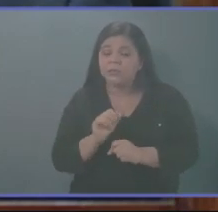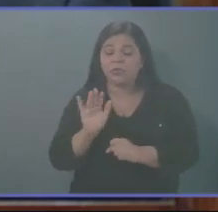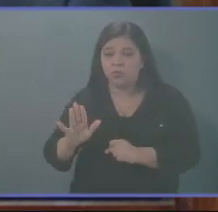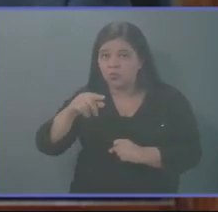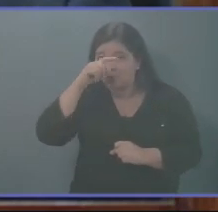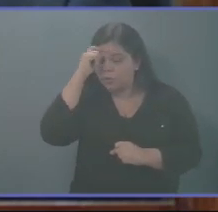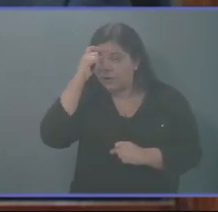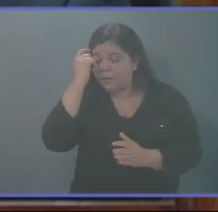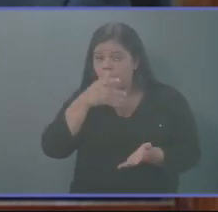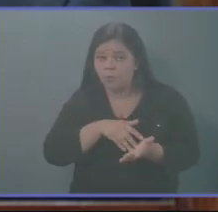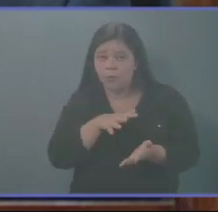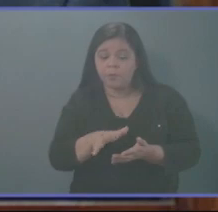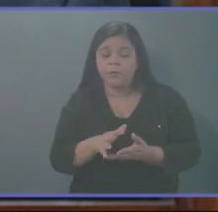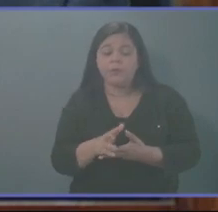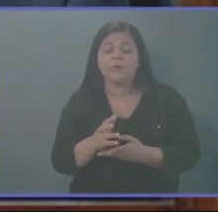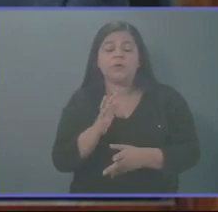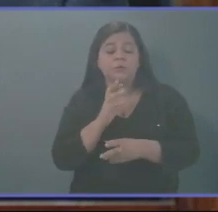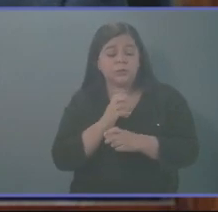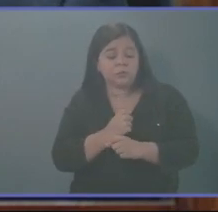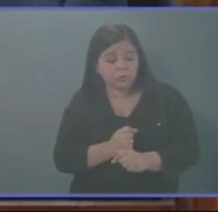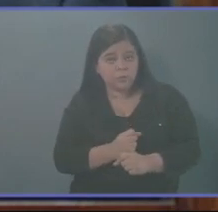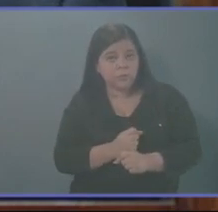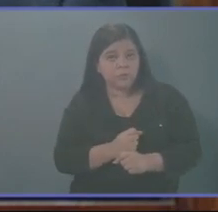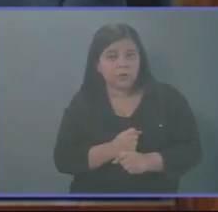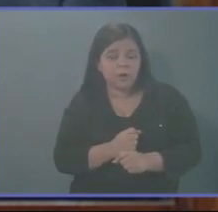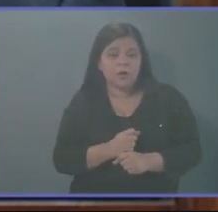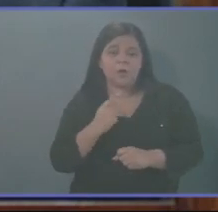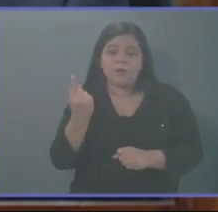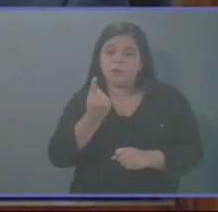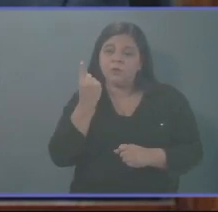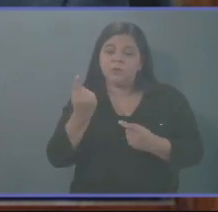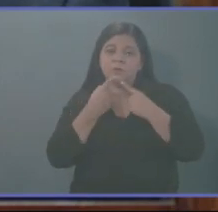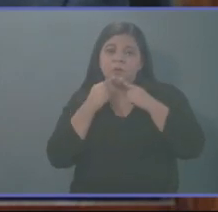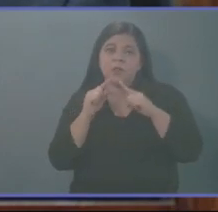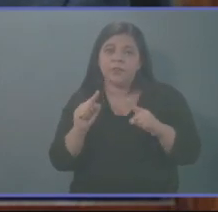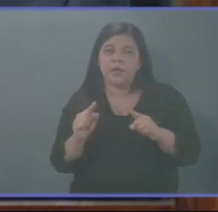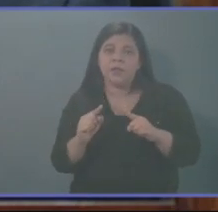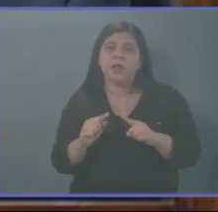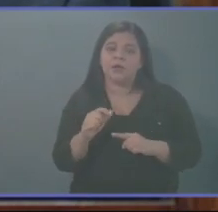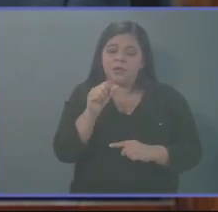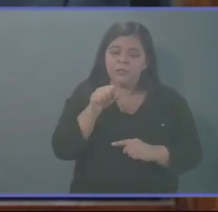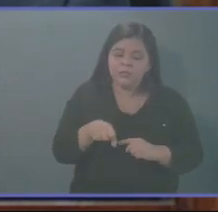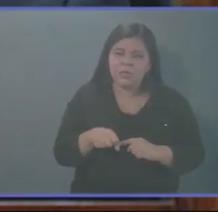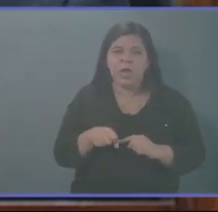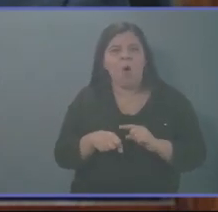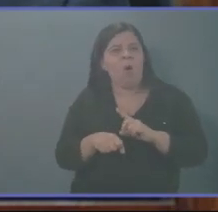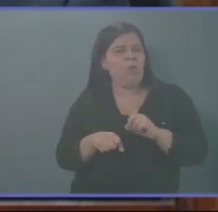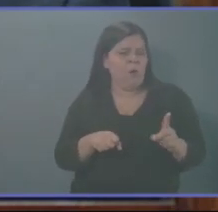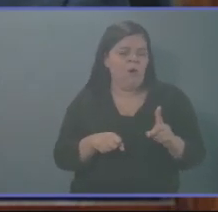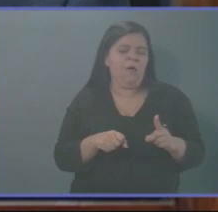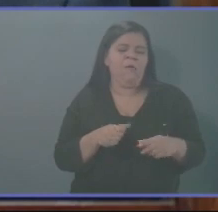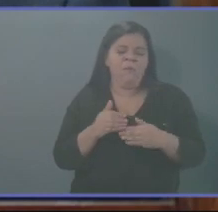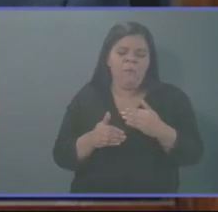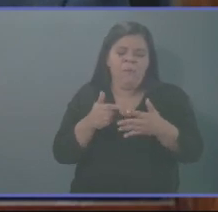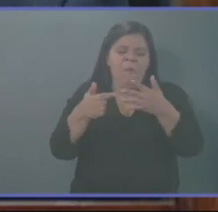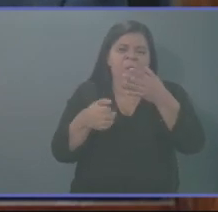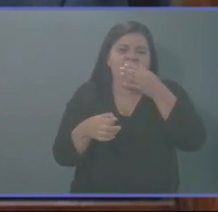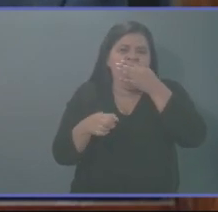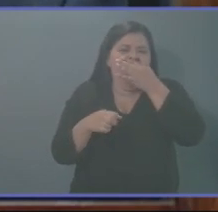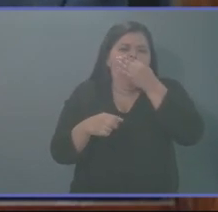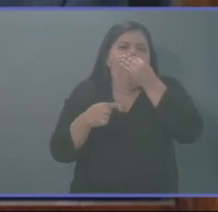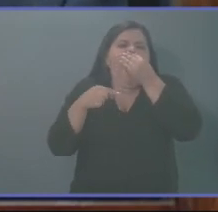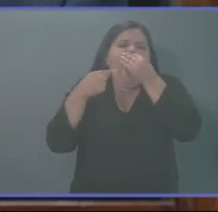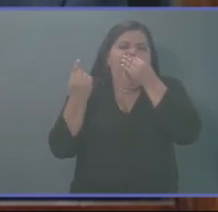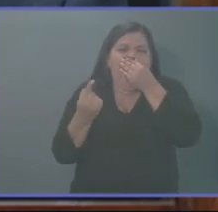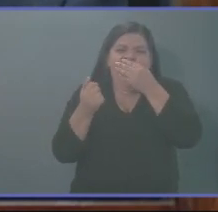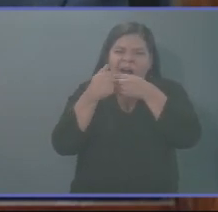pública. Su finalidad únicamente será declarar si hay o no lugar a formación de causa contra